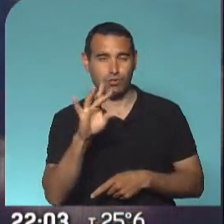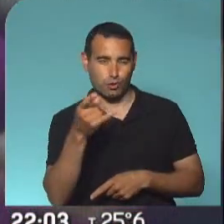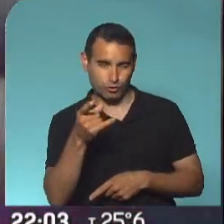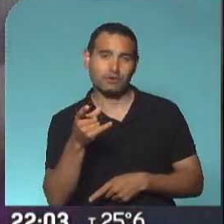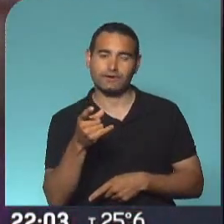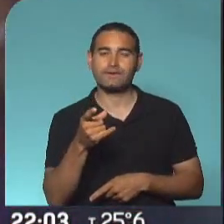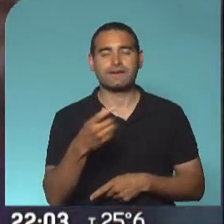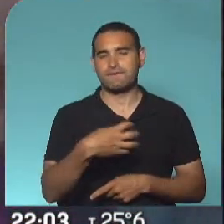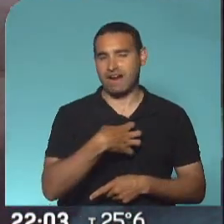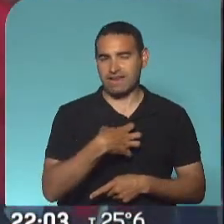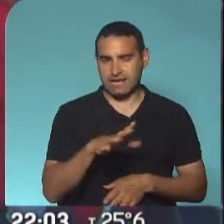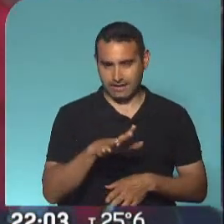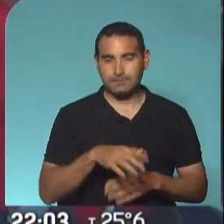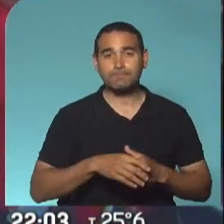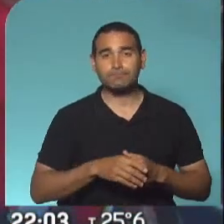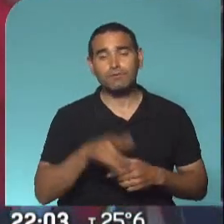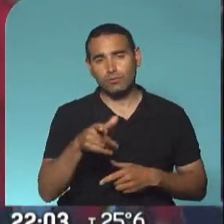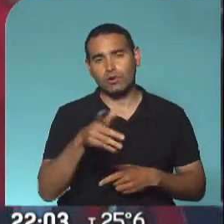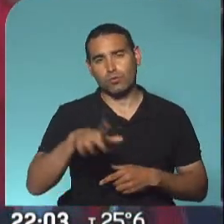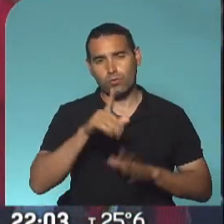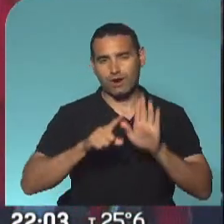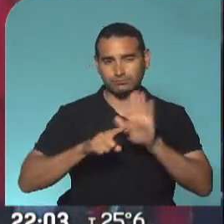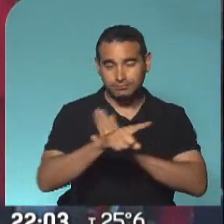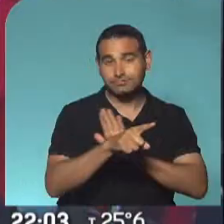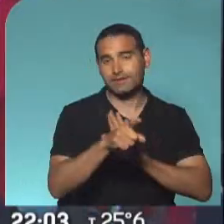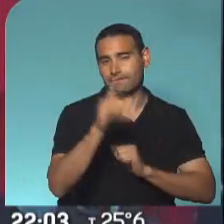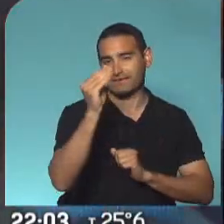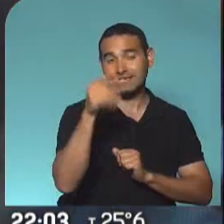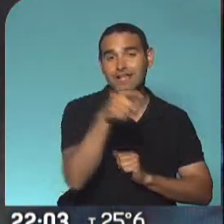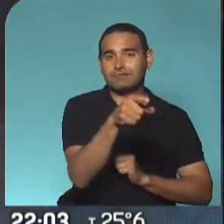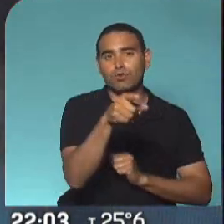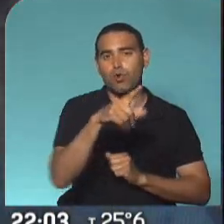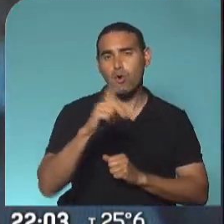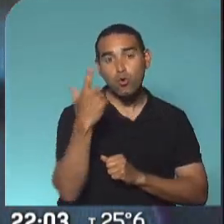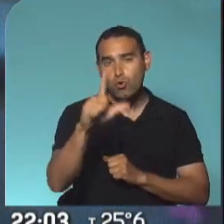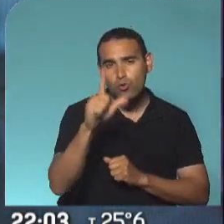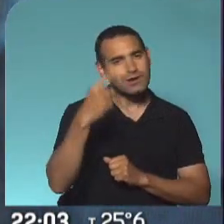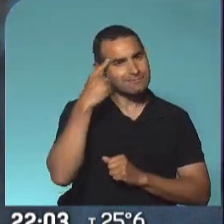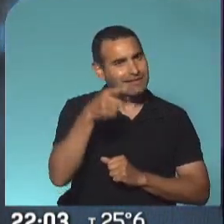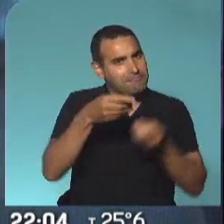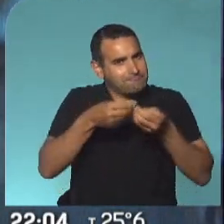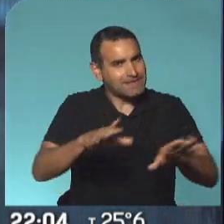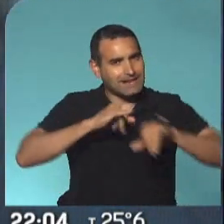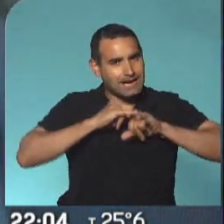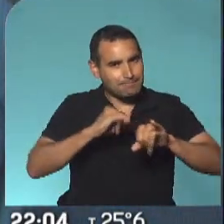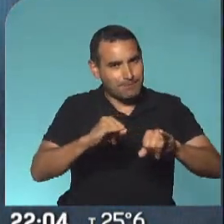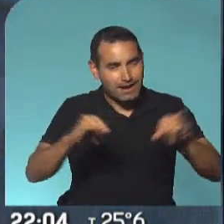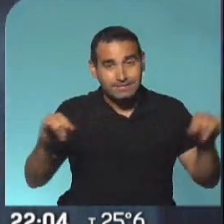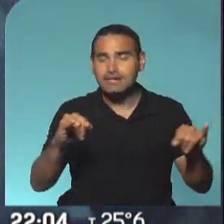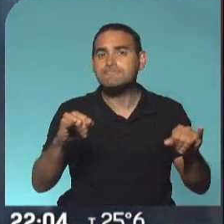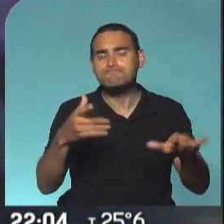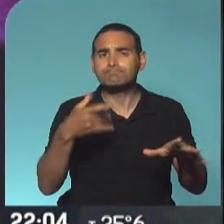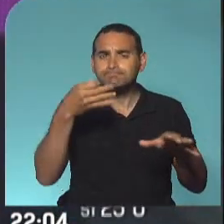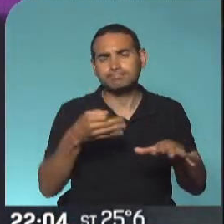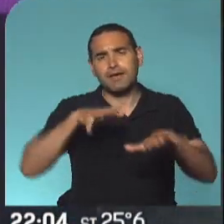esta localización, porque es el nordeste de Brasil, desde donde Lula piensa arrancar su campaña, que consistirá en